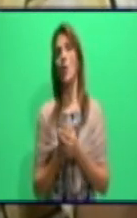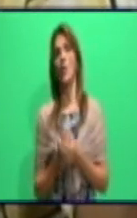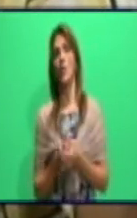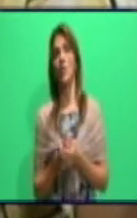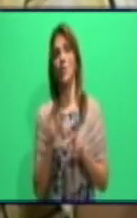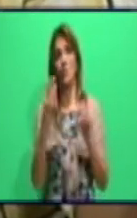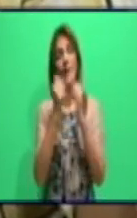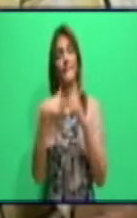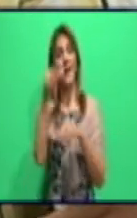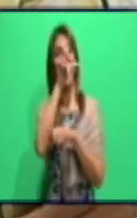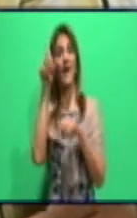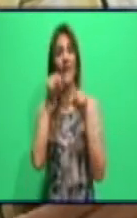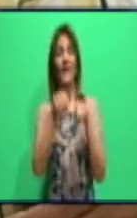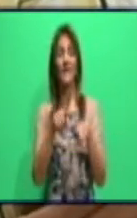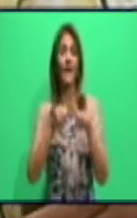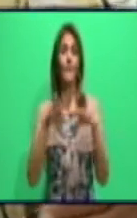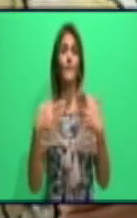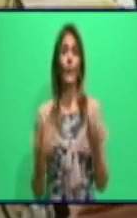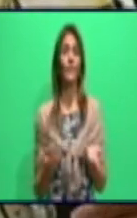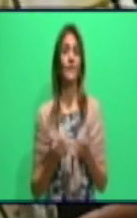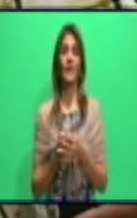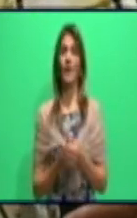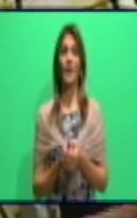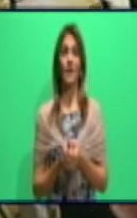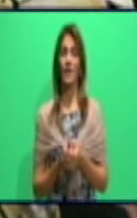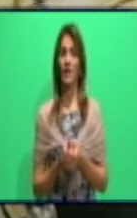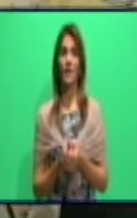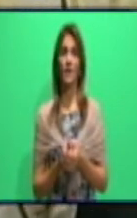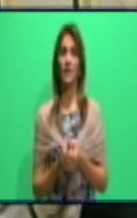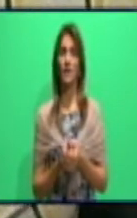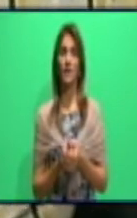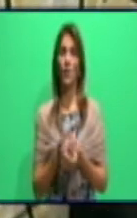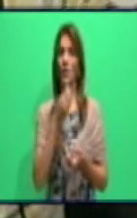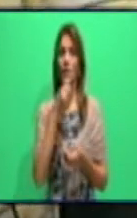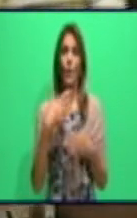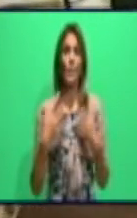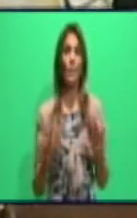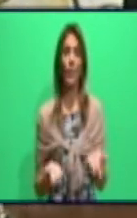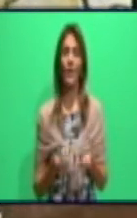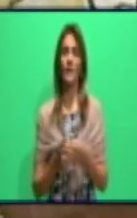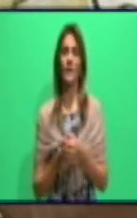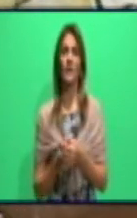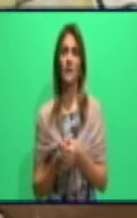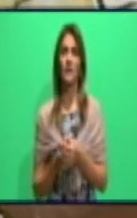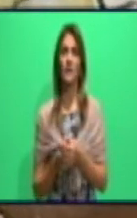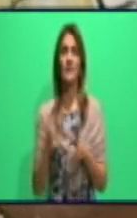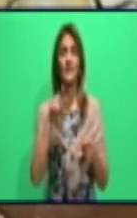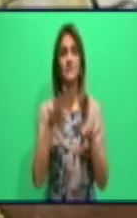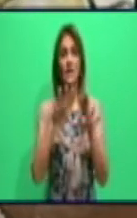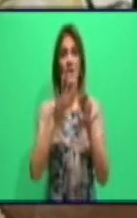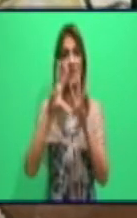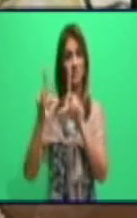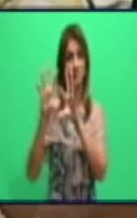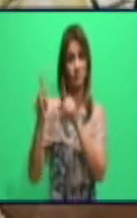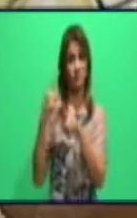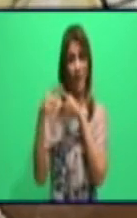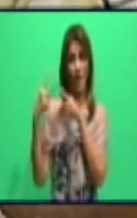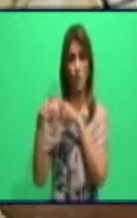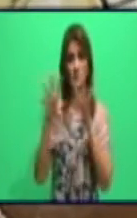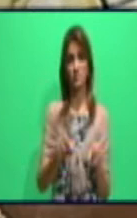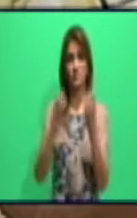patrias porque lo que no puede que estemos cogiendo que cuestiones aquí de eso se traspone para para otros lugares decía que en marzo